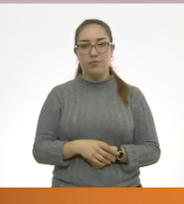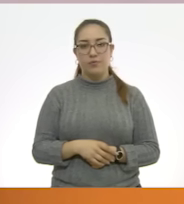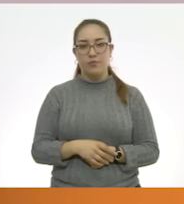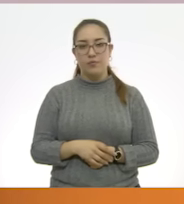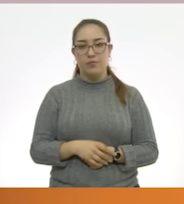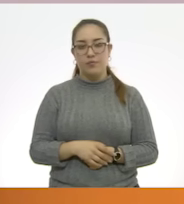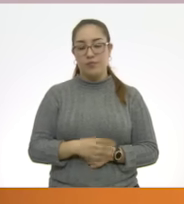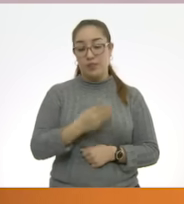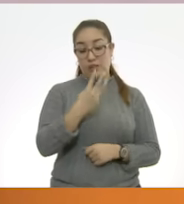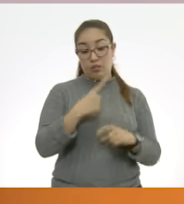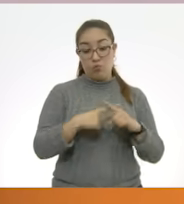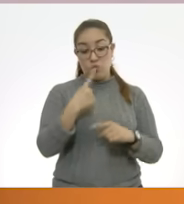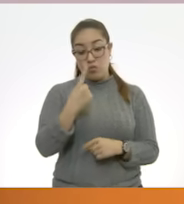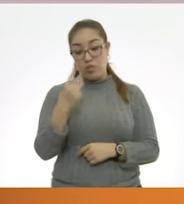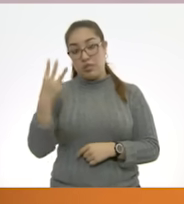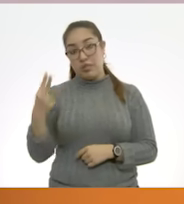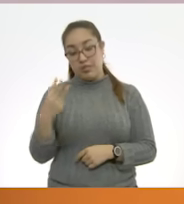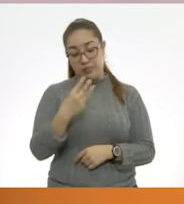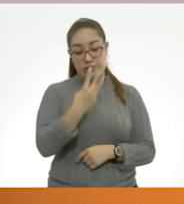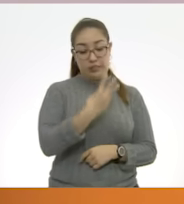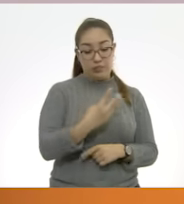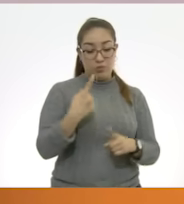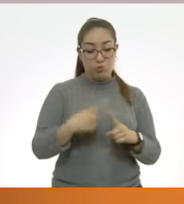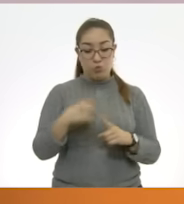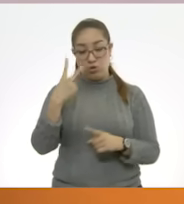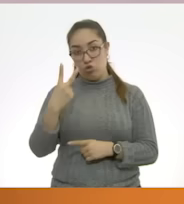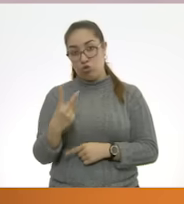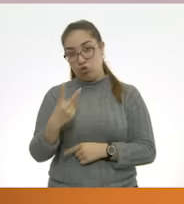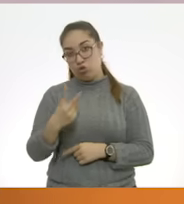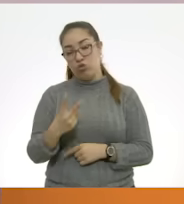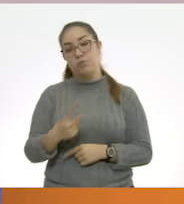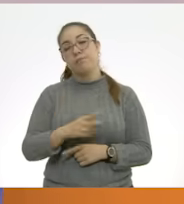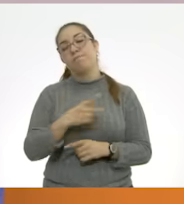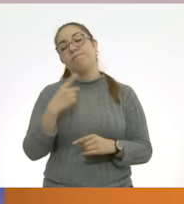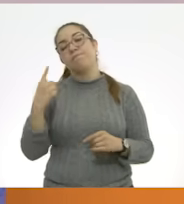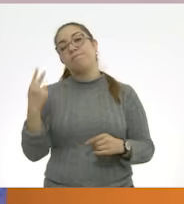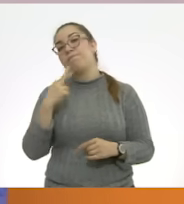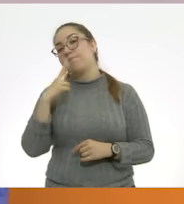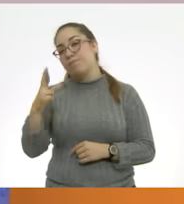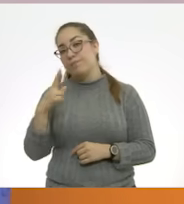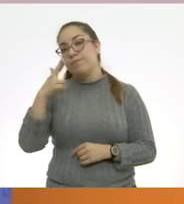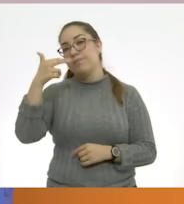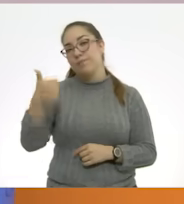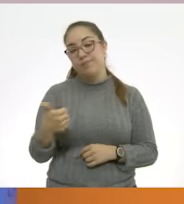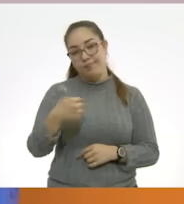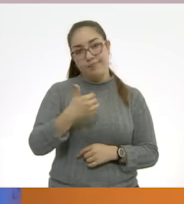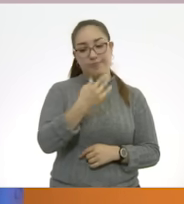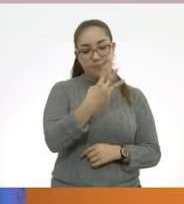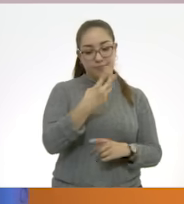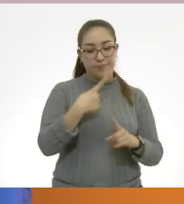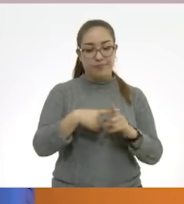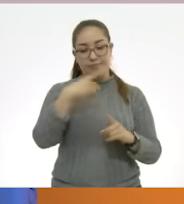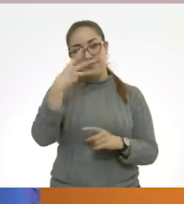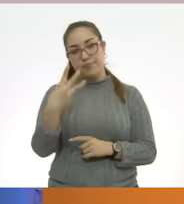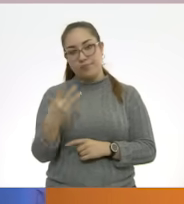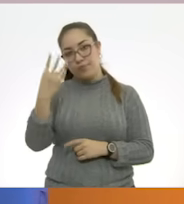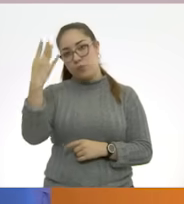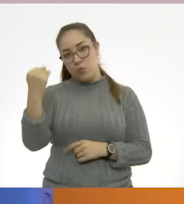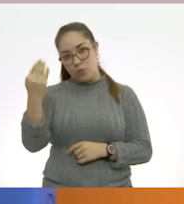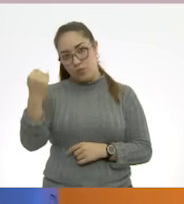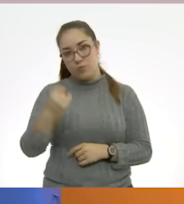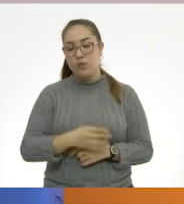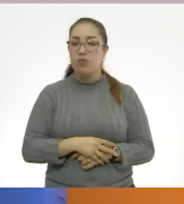igual a 3, 3 por 2 igual a 6, 3 por 3 igual a